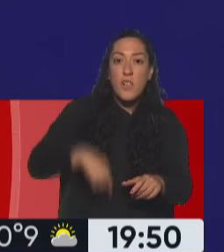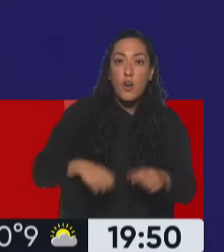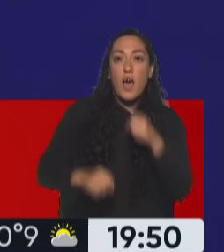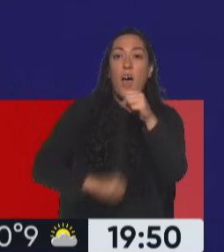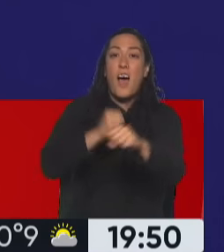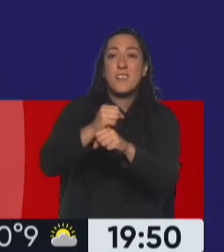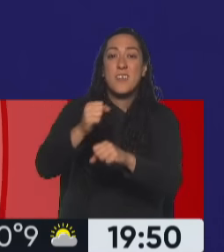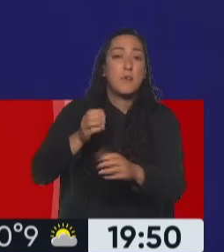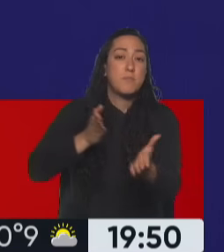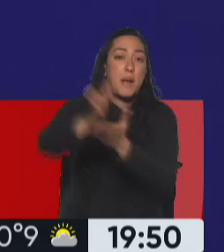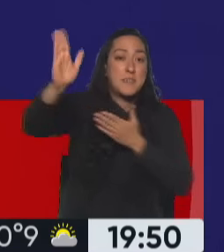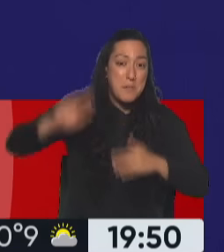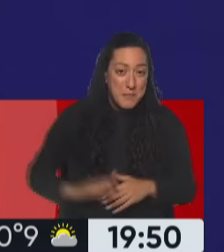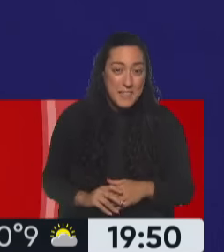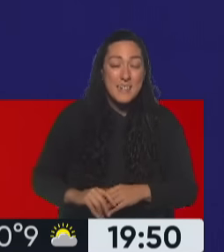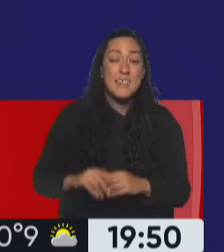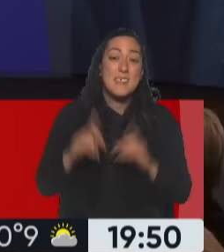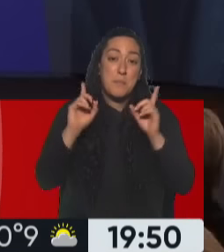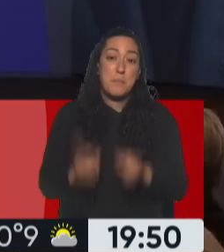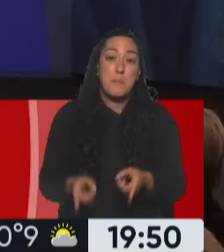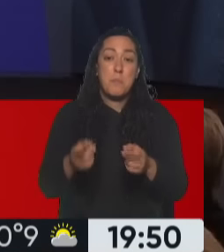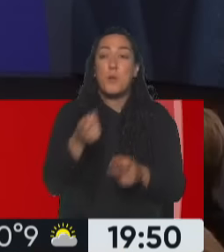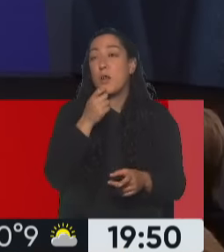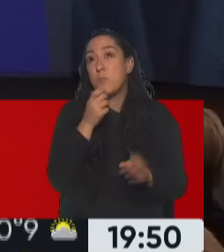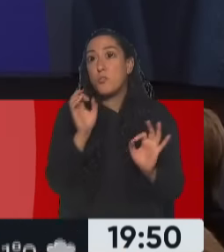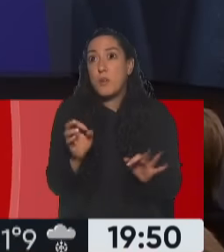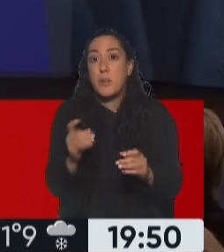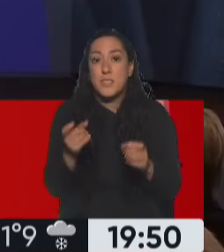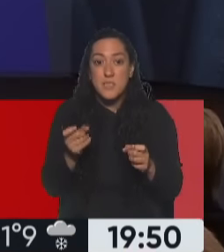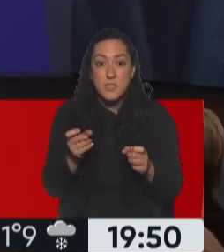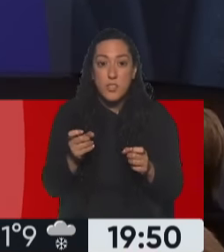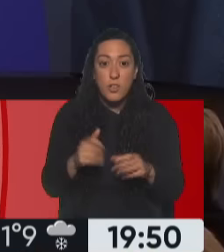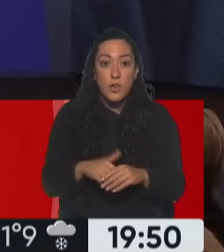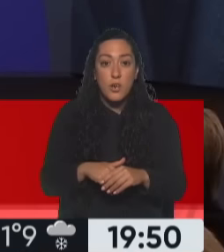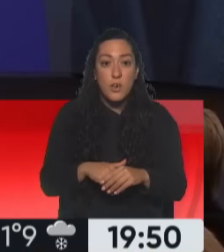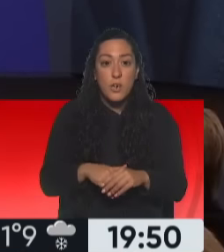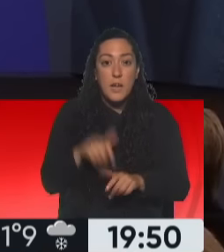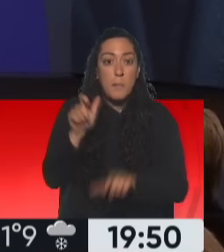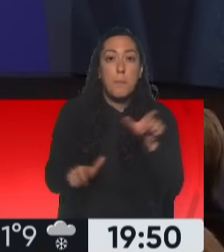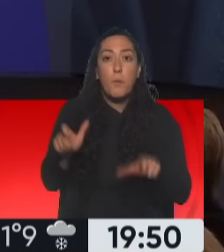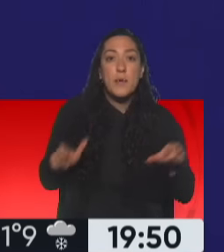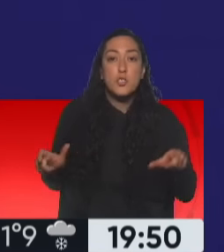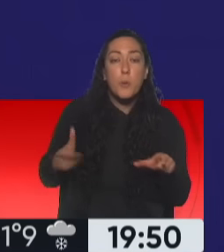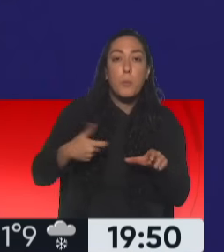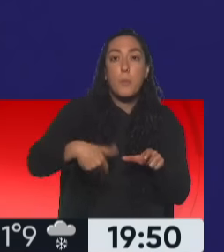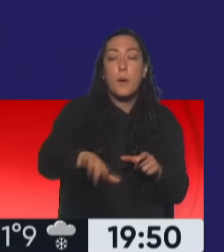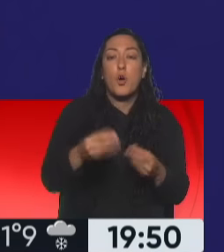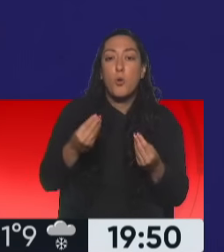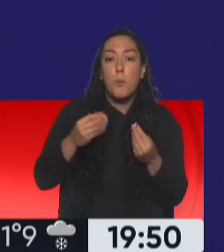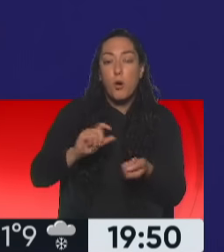infinito, pero para eso tendría que saber, por ejemplo, qué va a ocurrir con la población, cómo van a